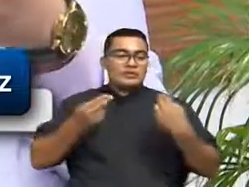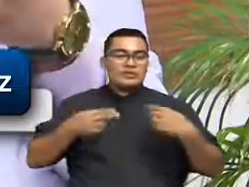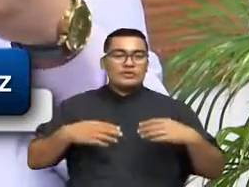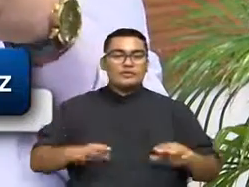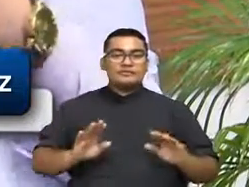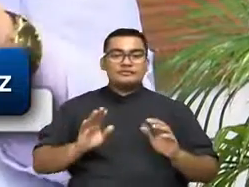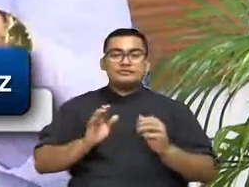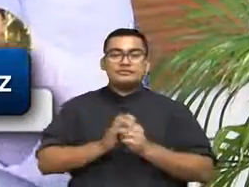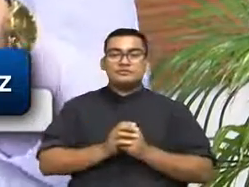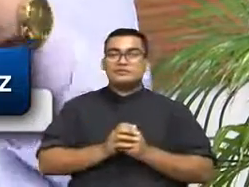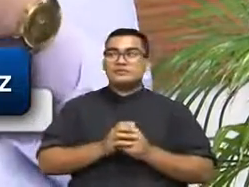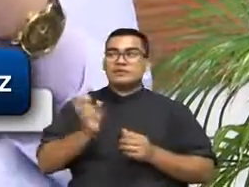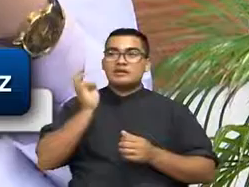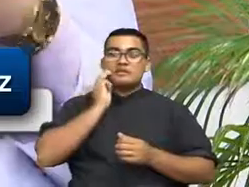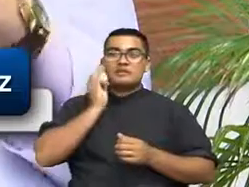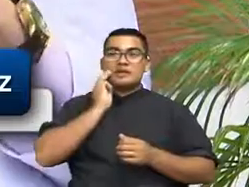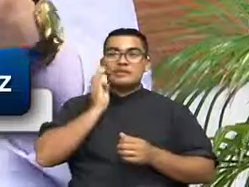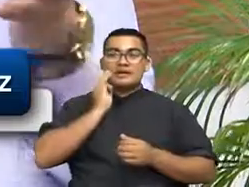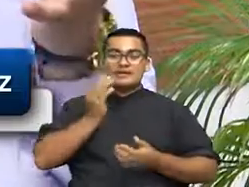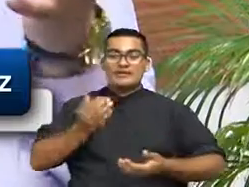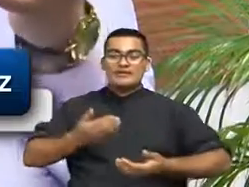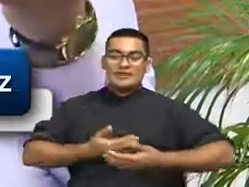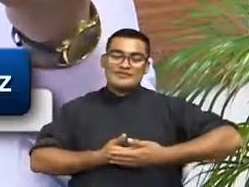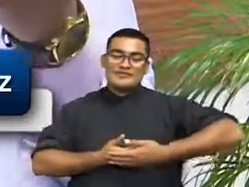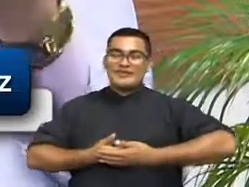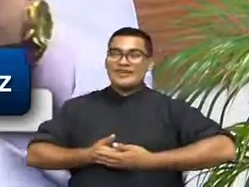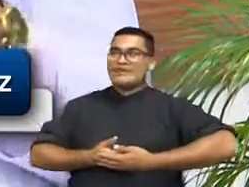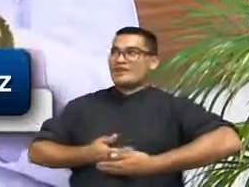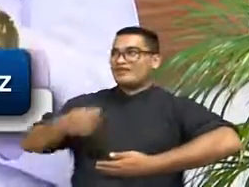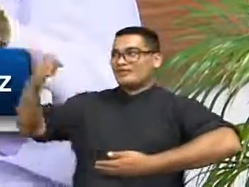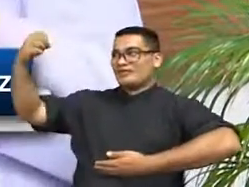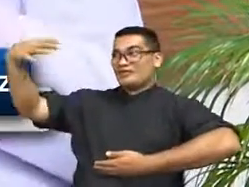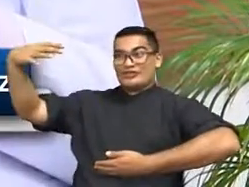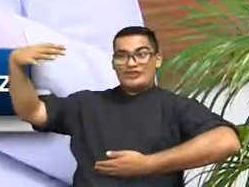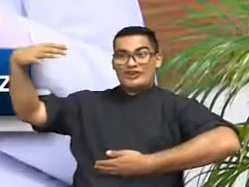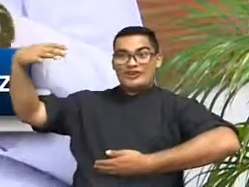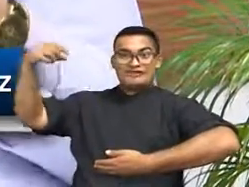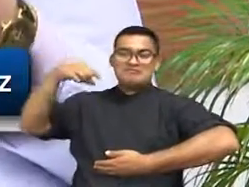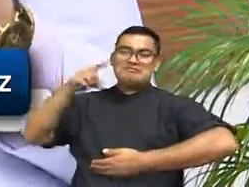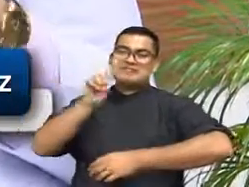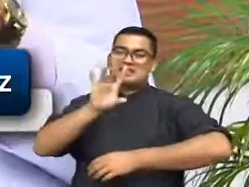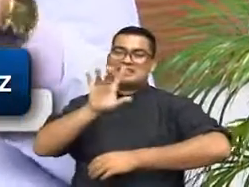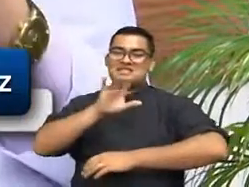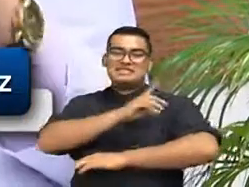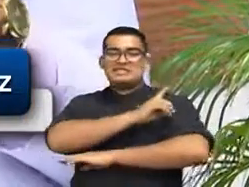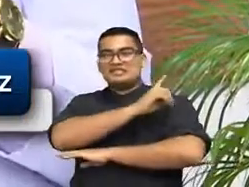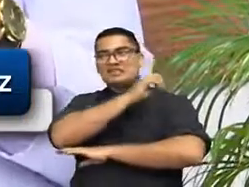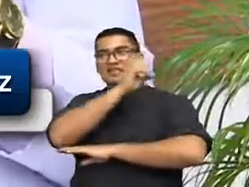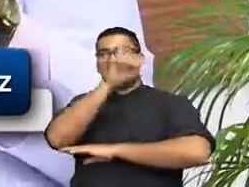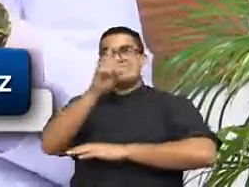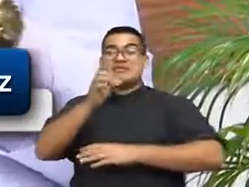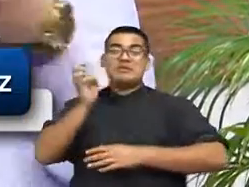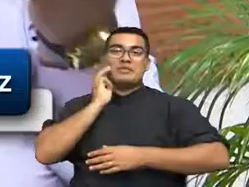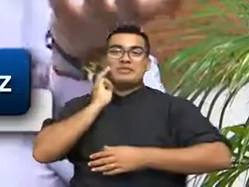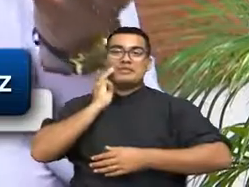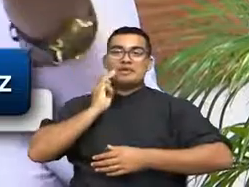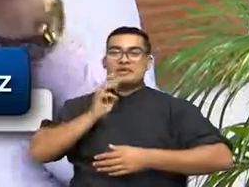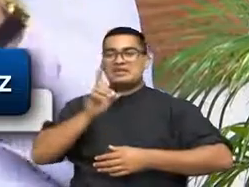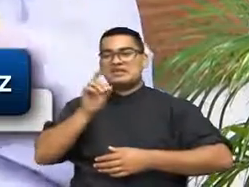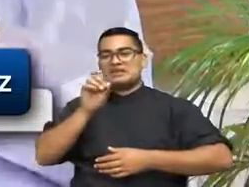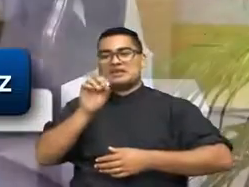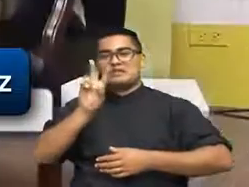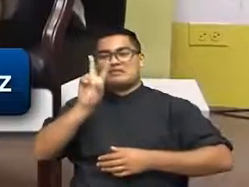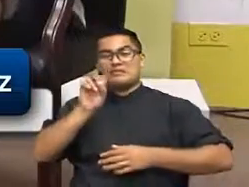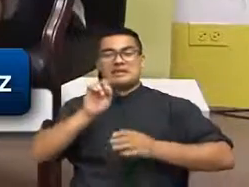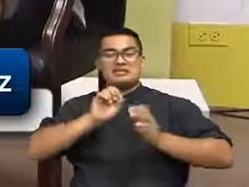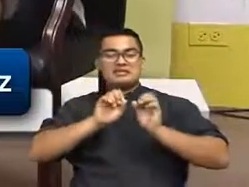a su niño. Cuando ellos sacan a solear a su niño, los primeros 15 días de vida que lo sacamos, nosotros les aconsejamos sacarlo entre 10 a 20 minutos